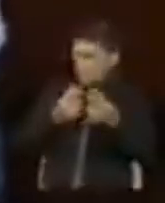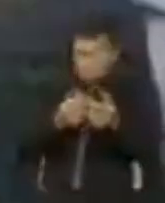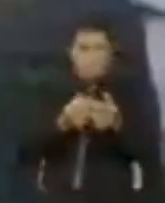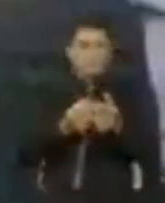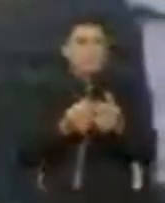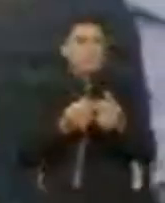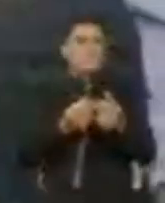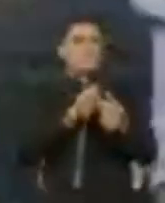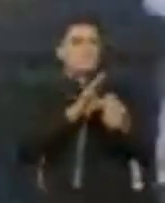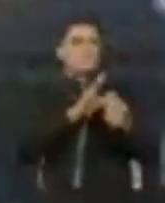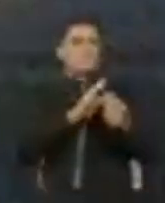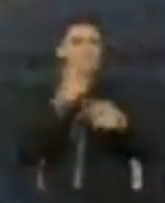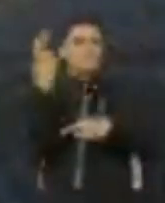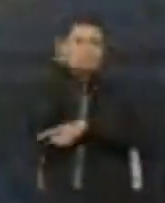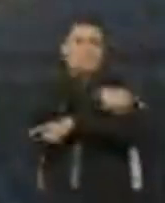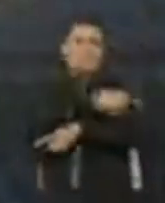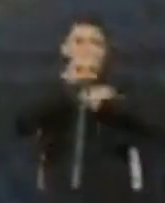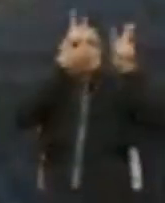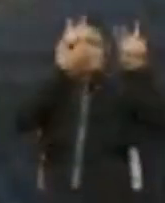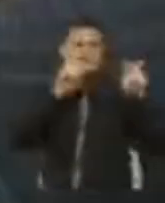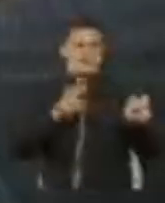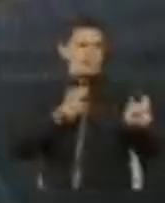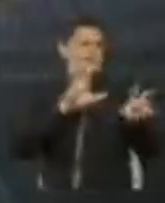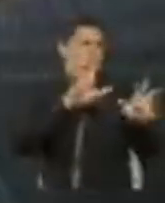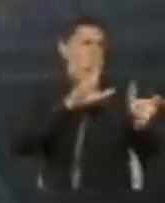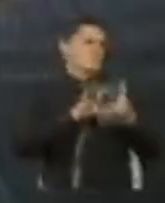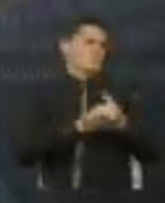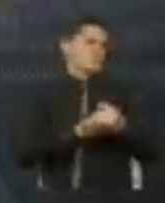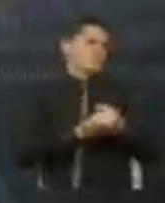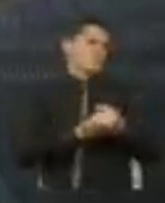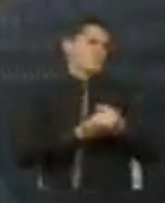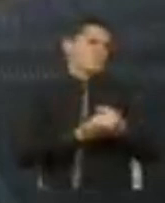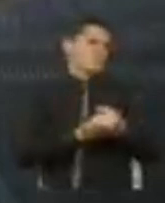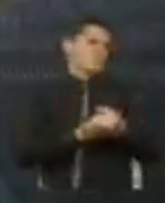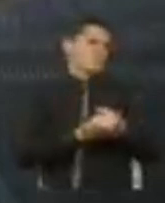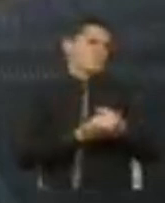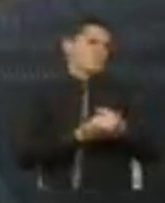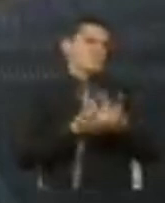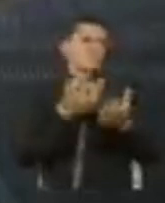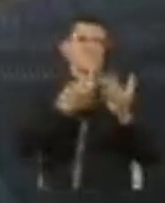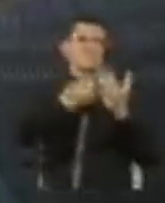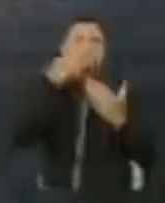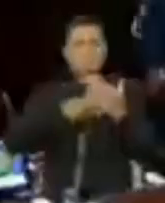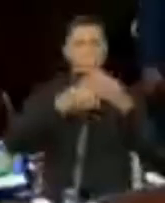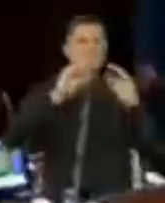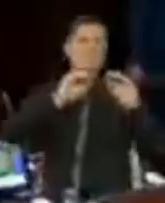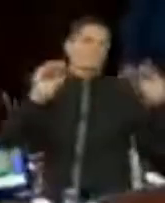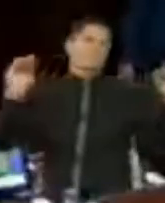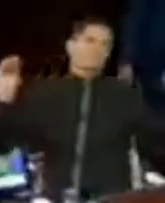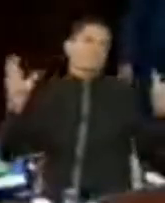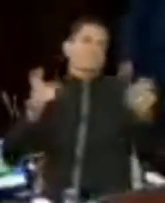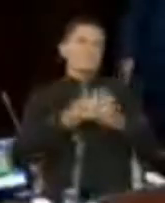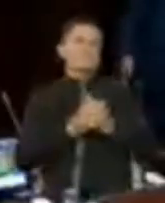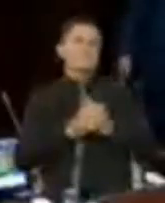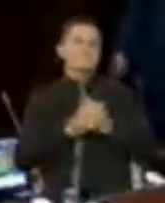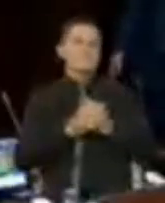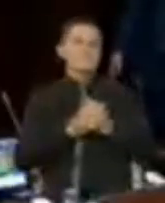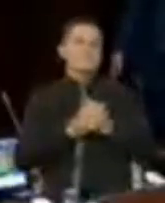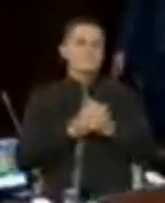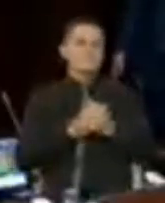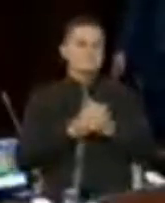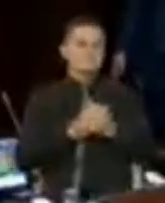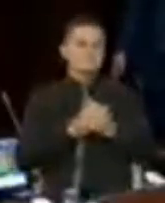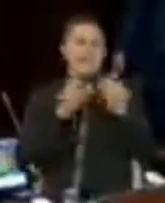Vamos a continuar con el orden del día. Señor secretario, anuncie los proyectos. Siguiente punto del orden